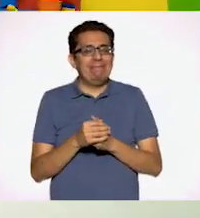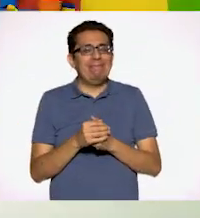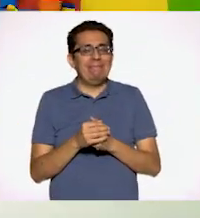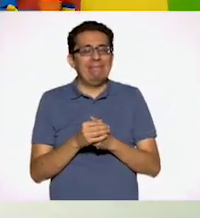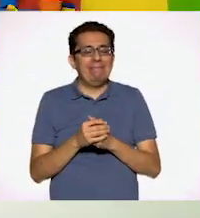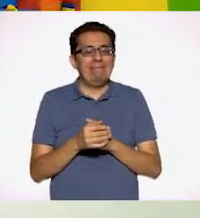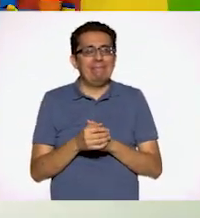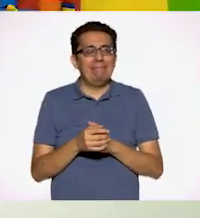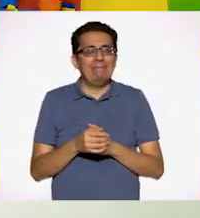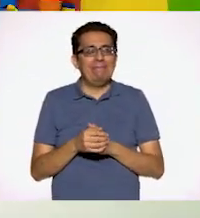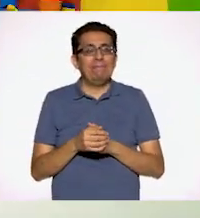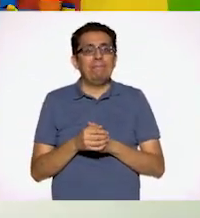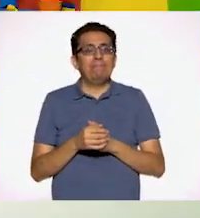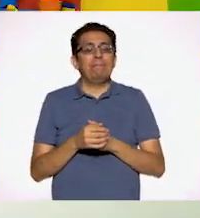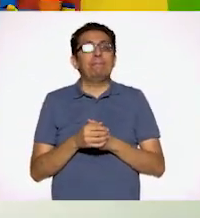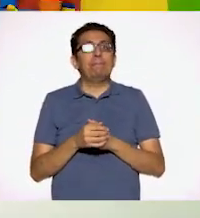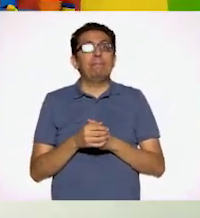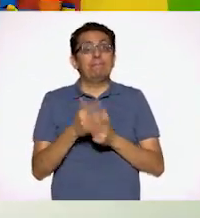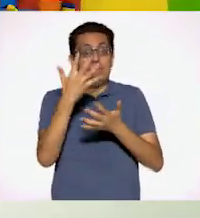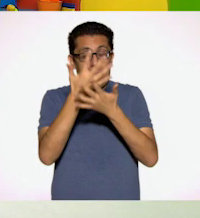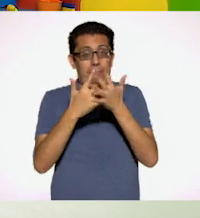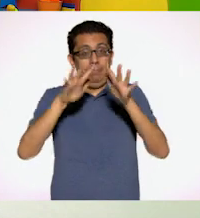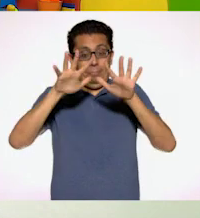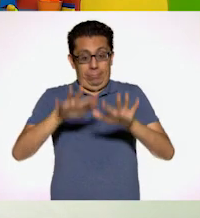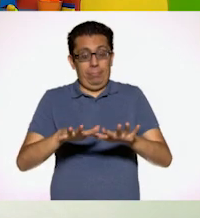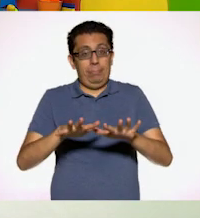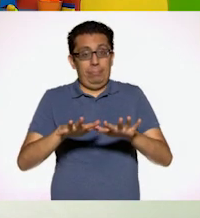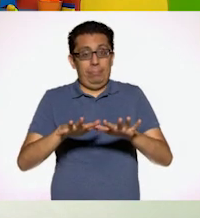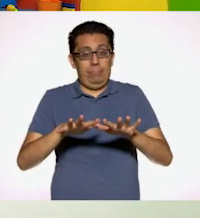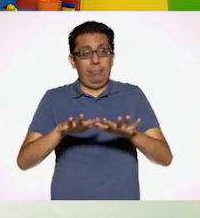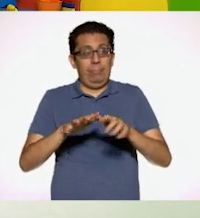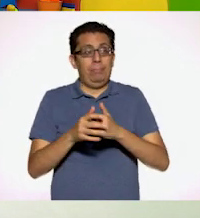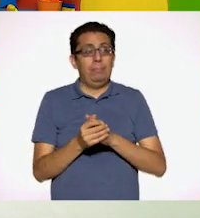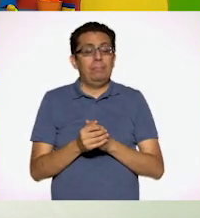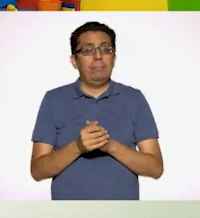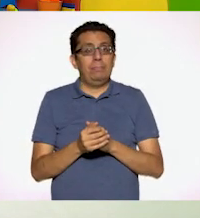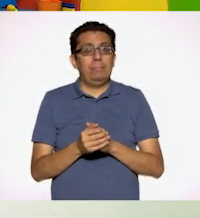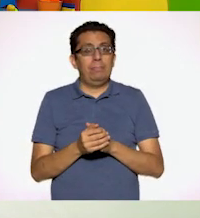A ver, ¿dijiste manos en el piso? Muy bien. Ya está.